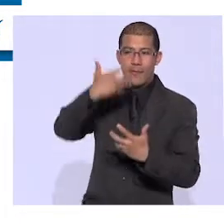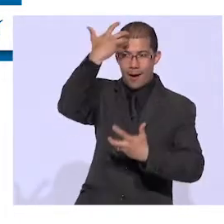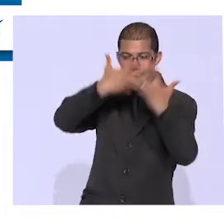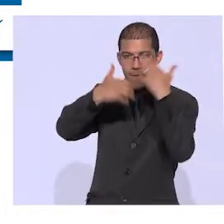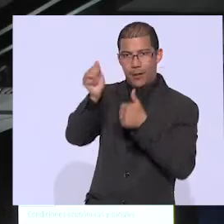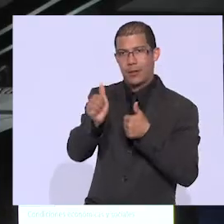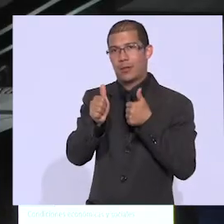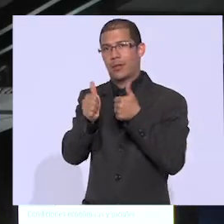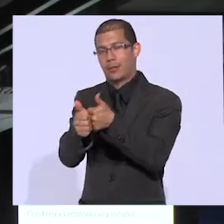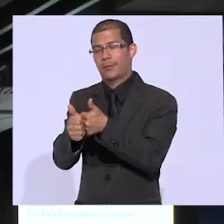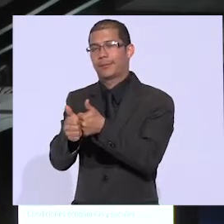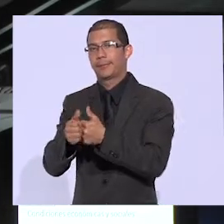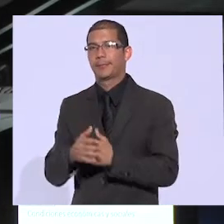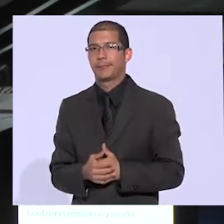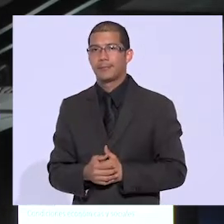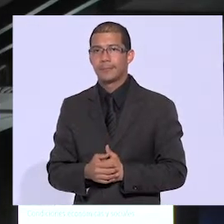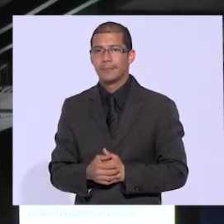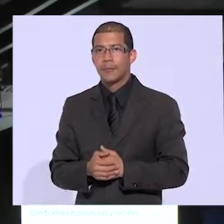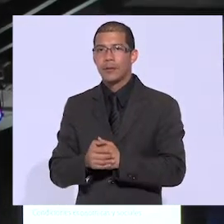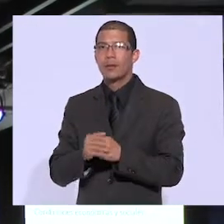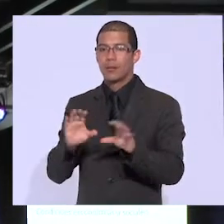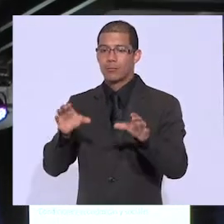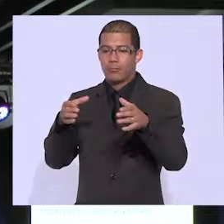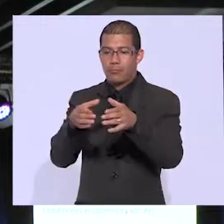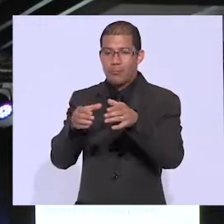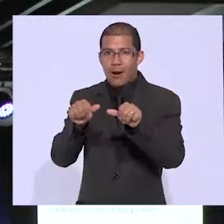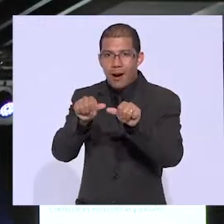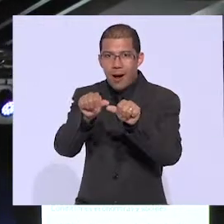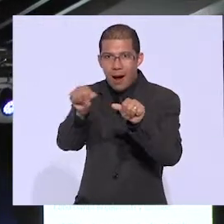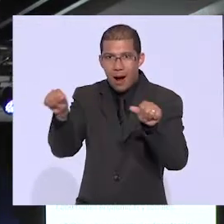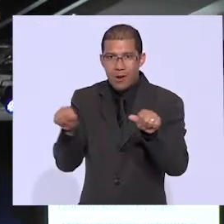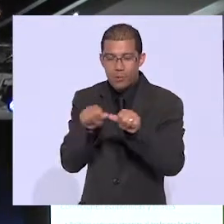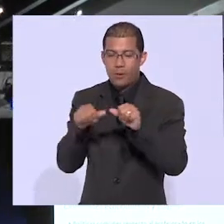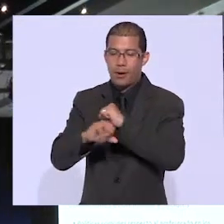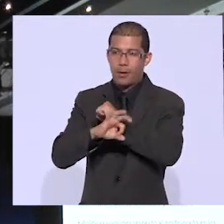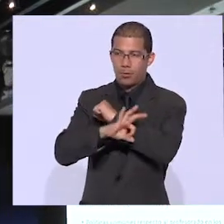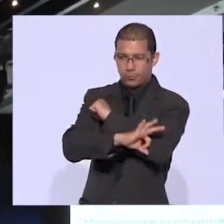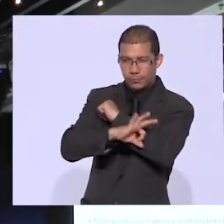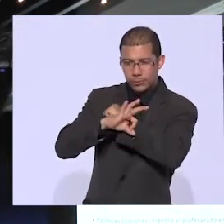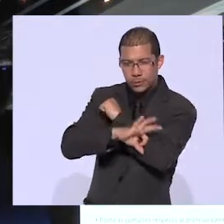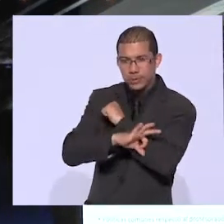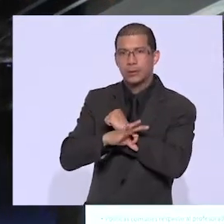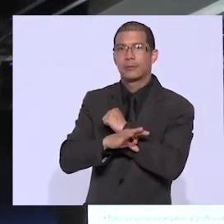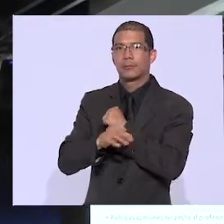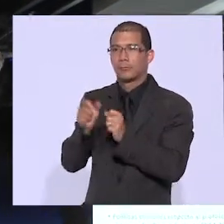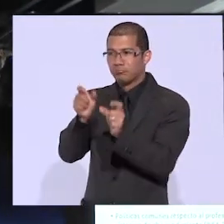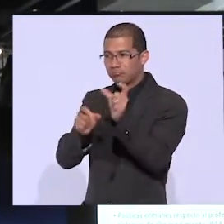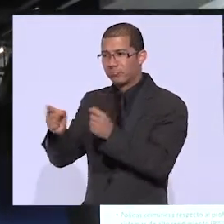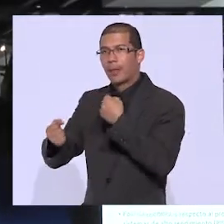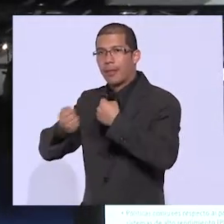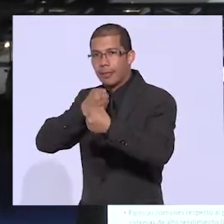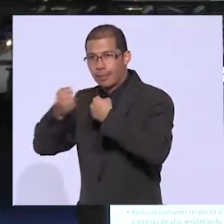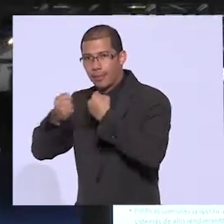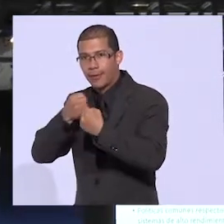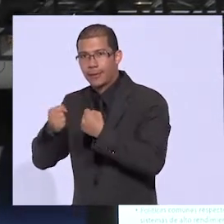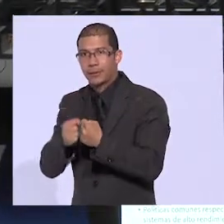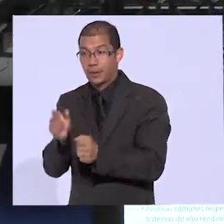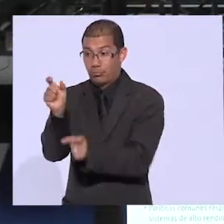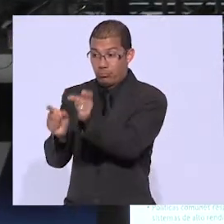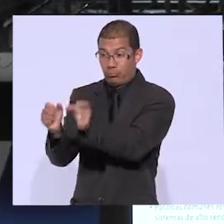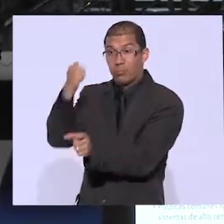evaluación. Observaciones en aula, entrevistas personales, es decir, de alguna manera hay que evaluar también al